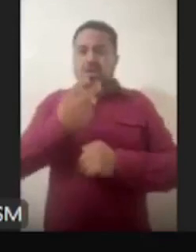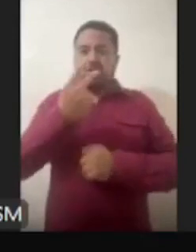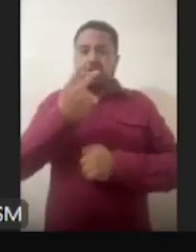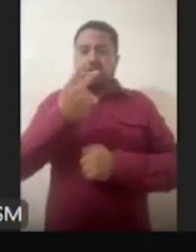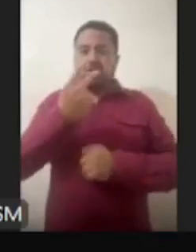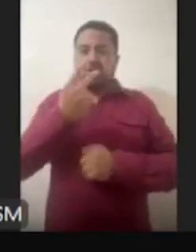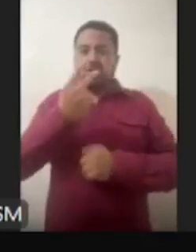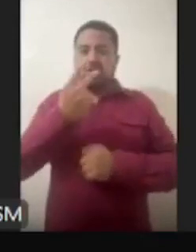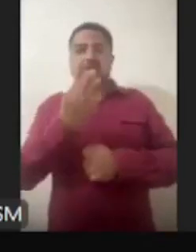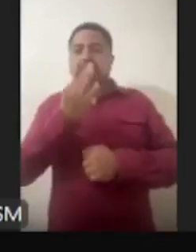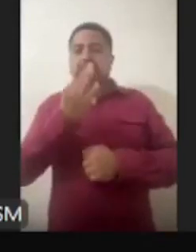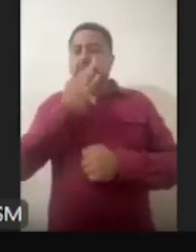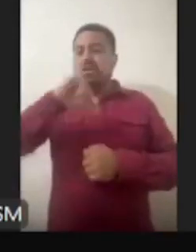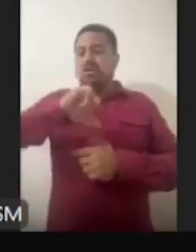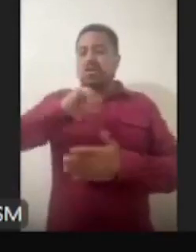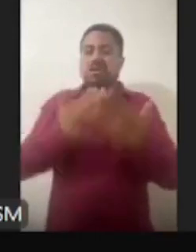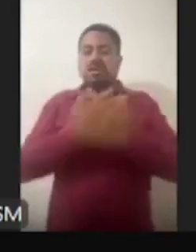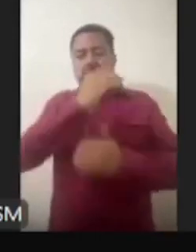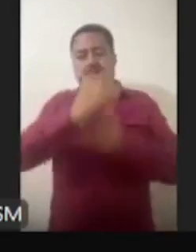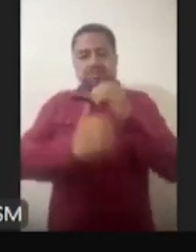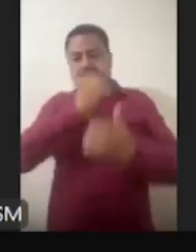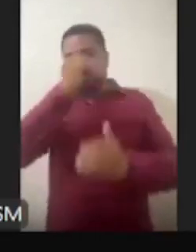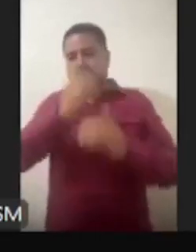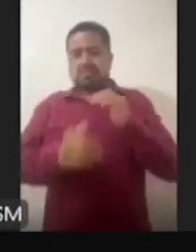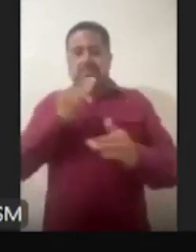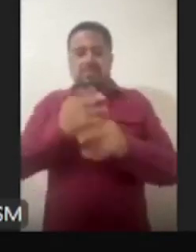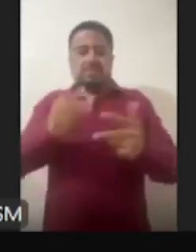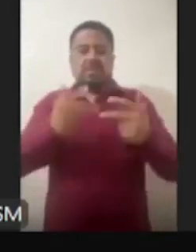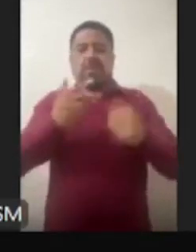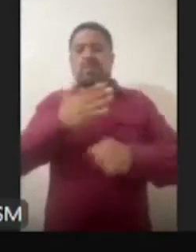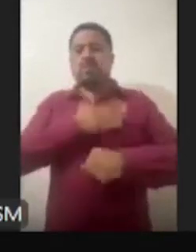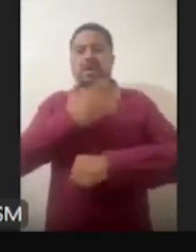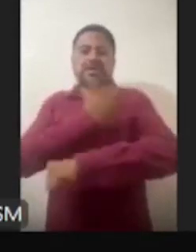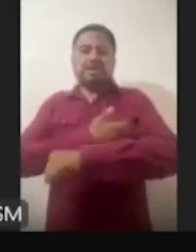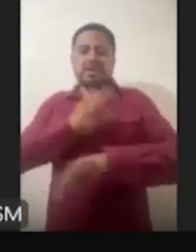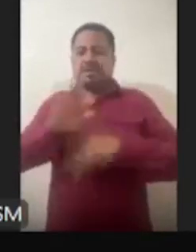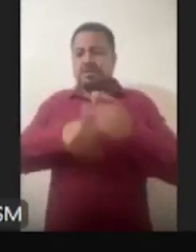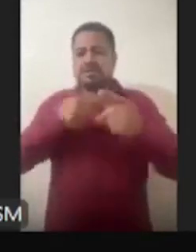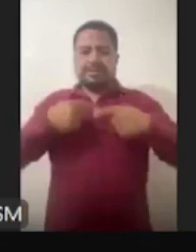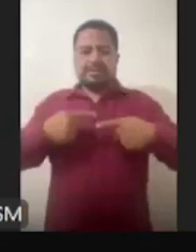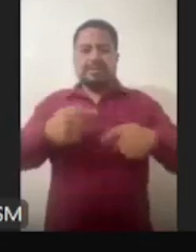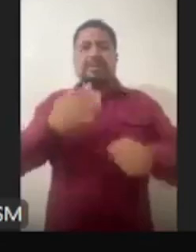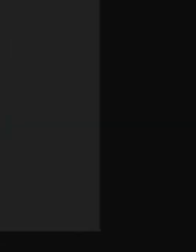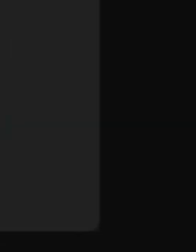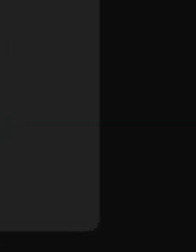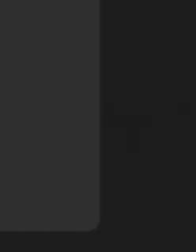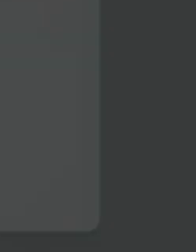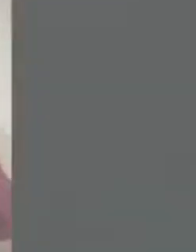14:43, se declara concluida la sesión. Buenas tardes a todas y a todos. Buenas tardes.